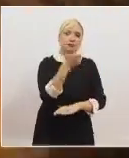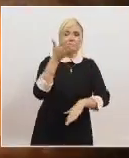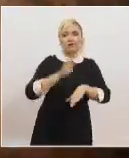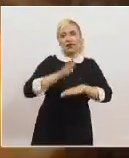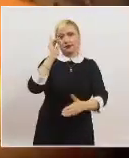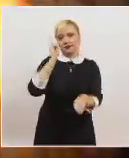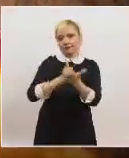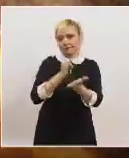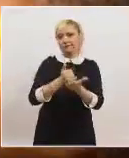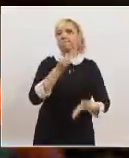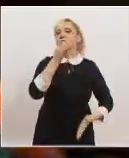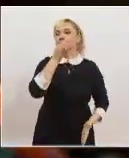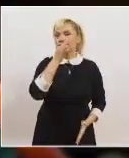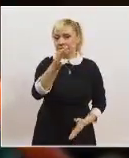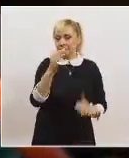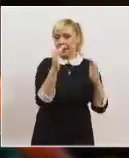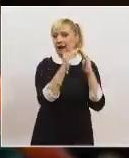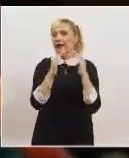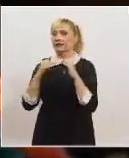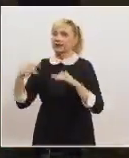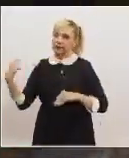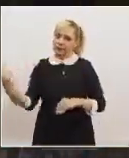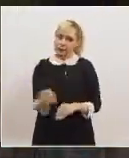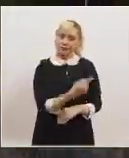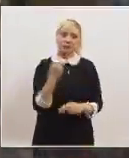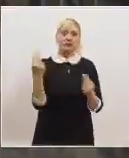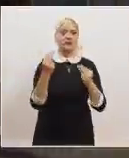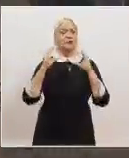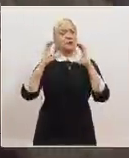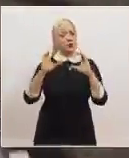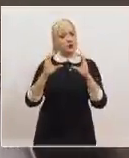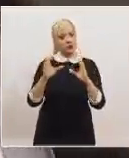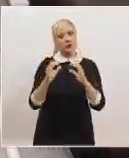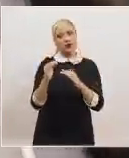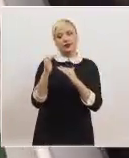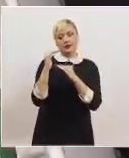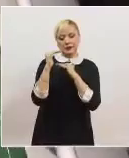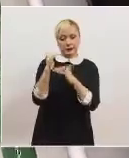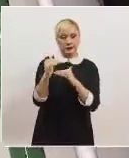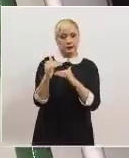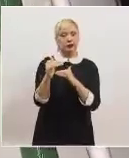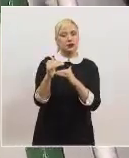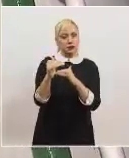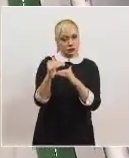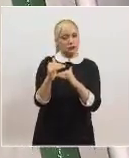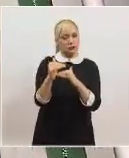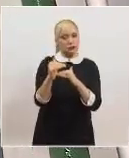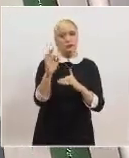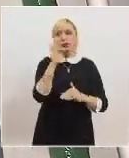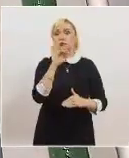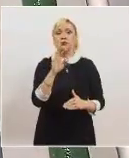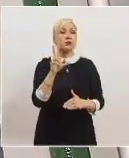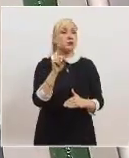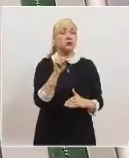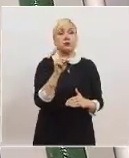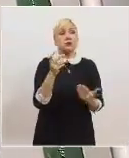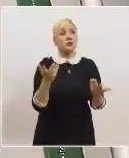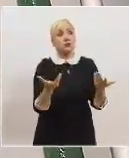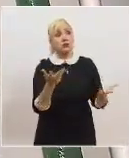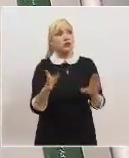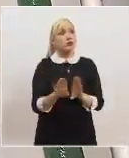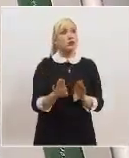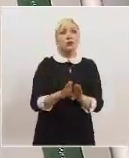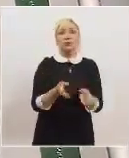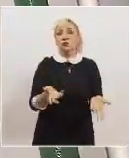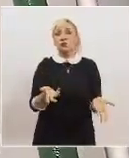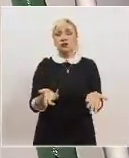agua dentro del periodo indicado no viola, se indica, el principio de igualdad, porque el aviso reclamado